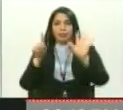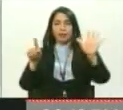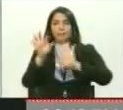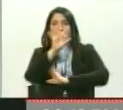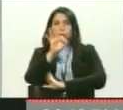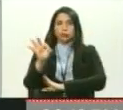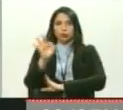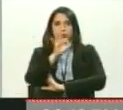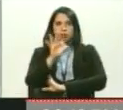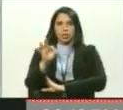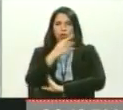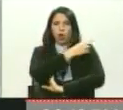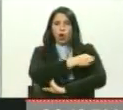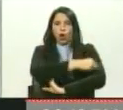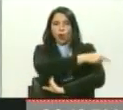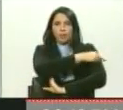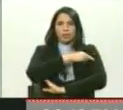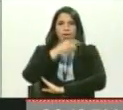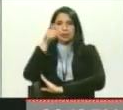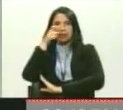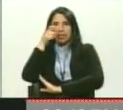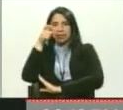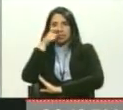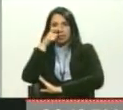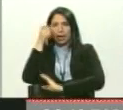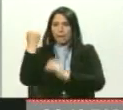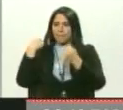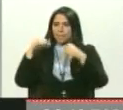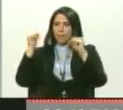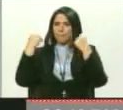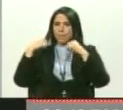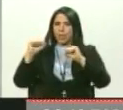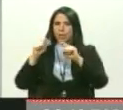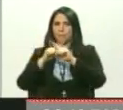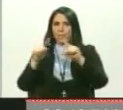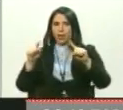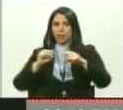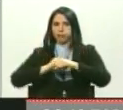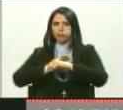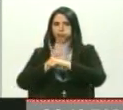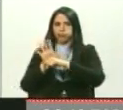26%. Hospital Centinela, preparado para el COVID-19.